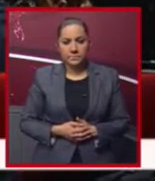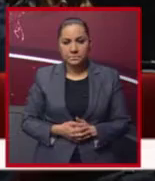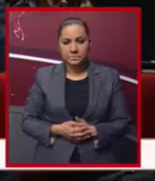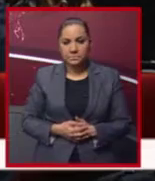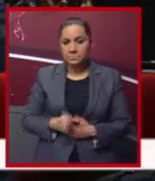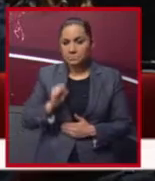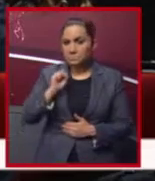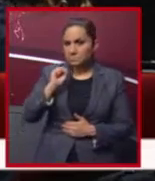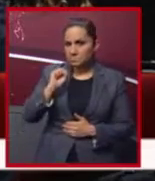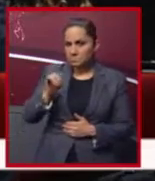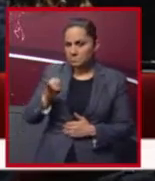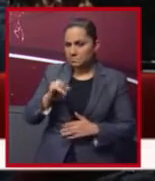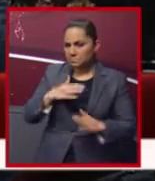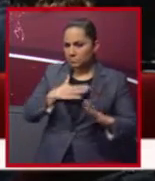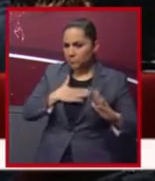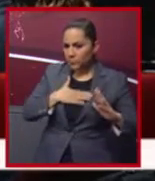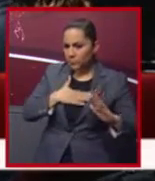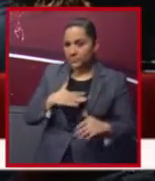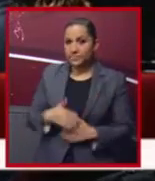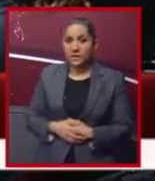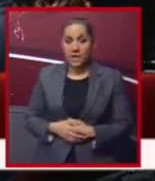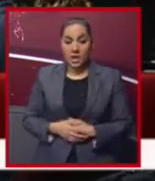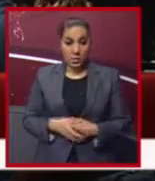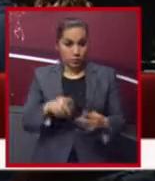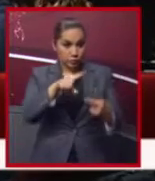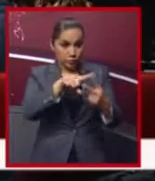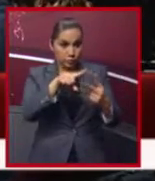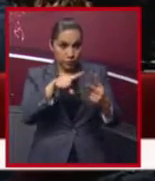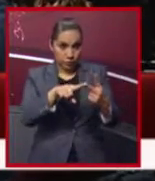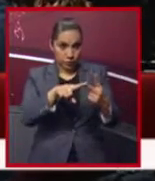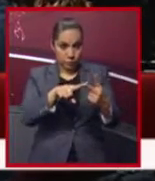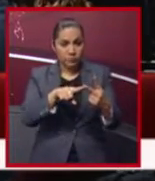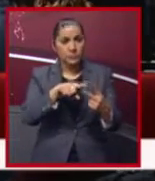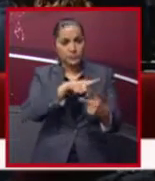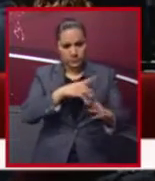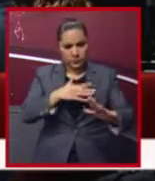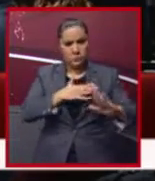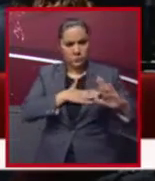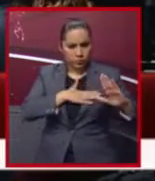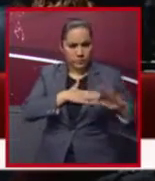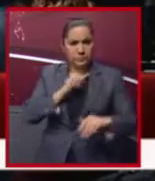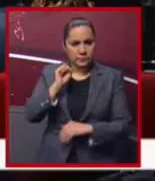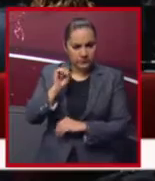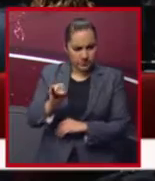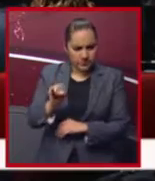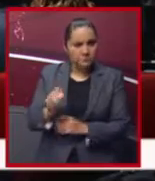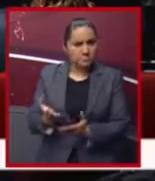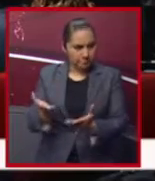Sí, los ciudadanos que protestan, sí protestan.